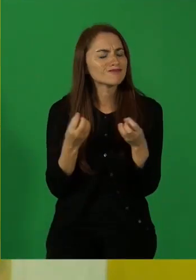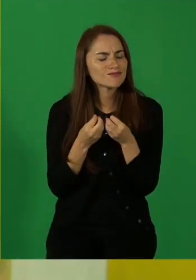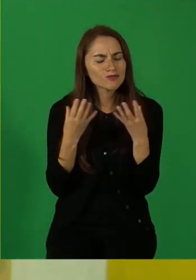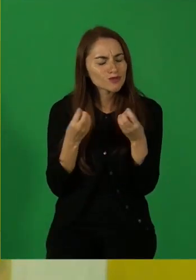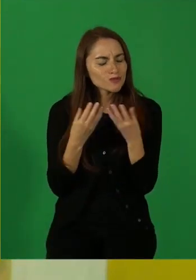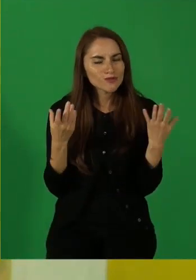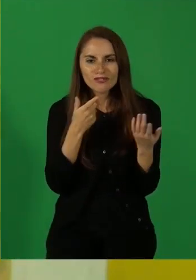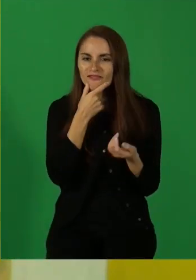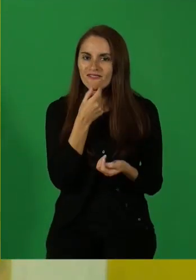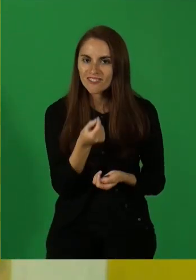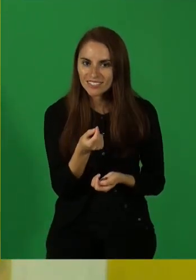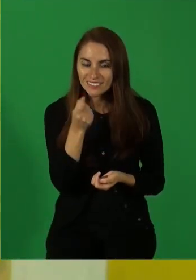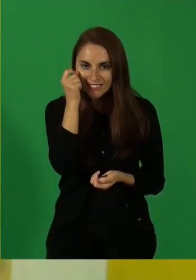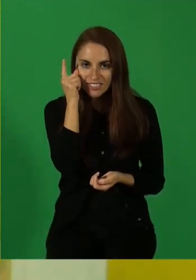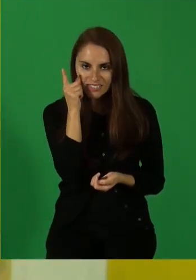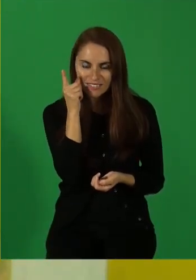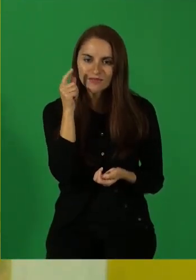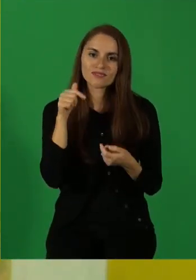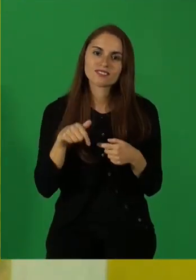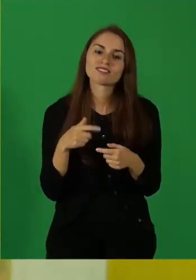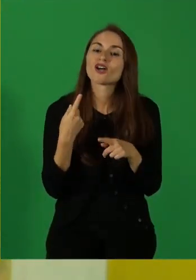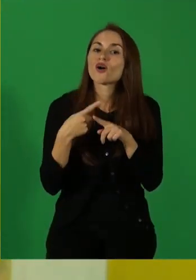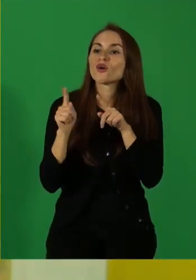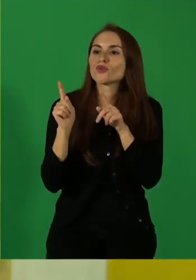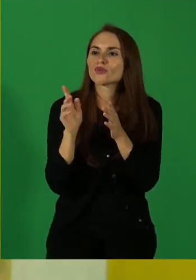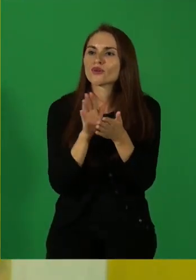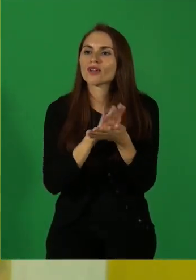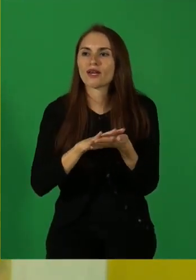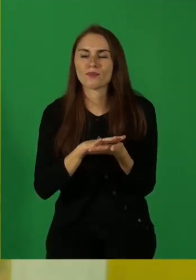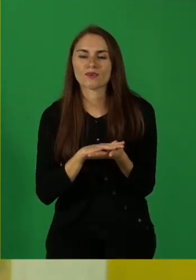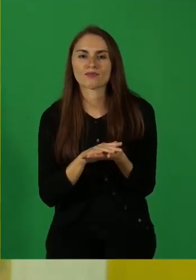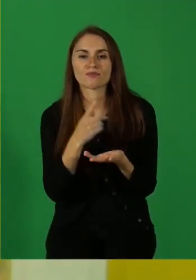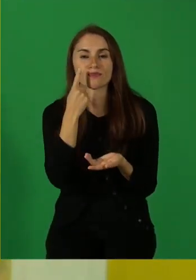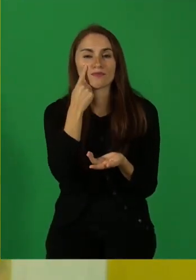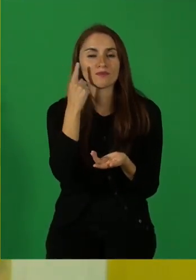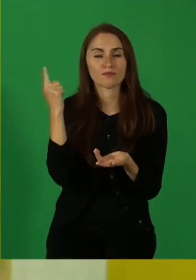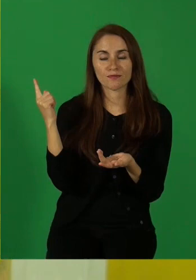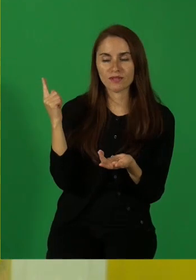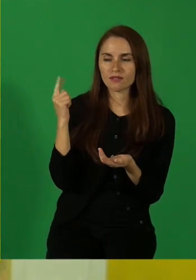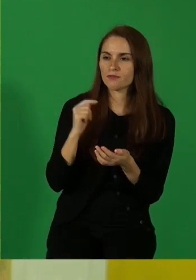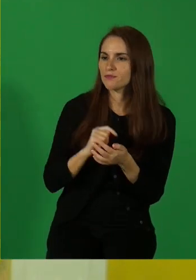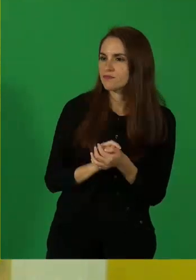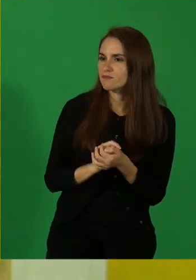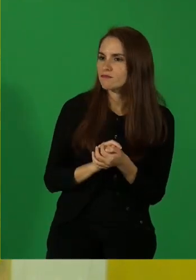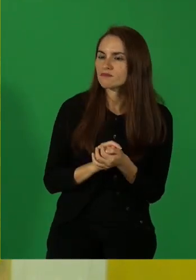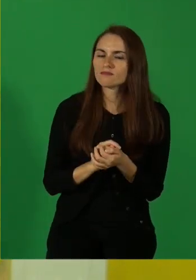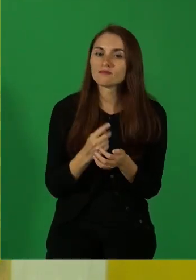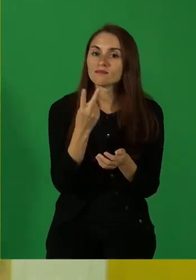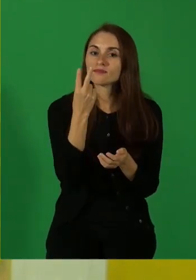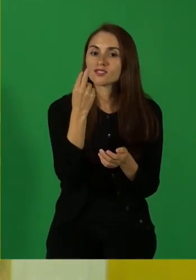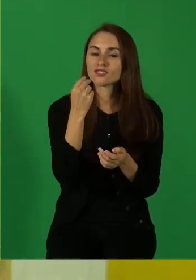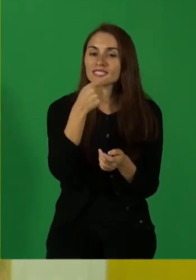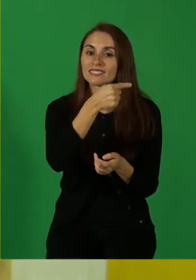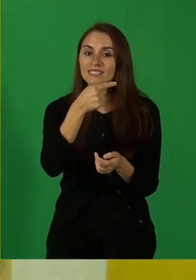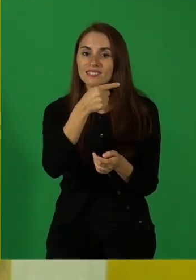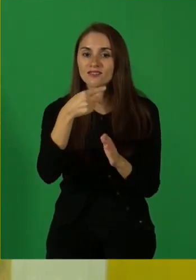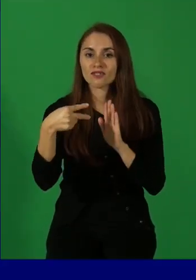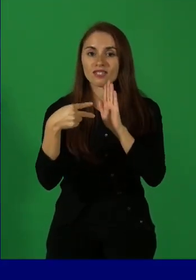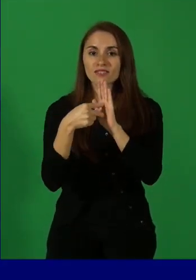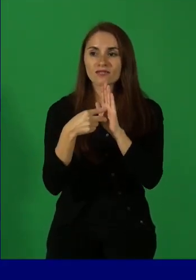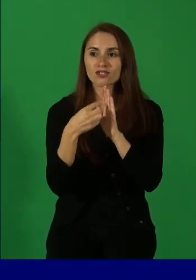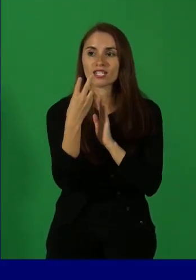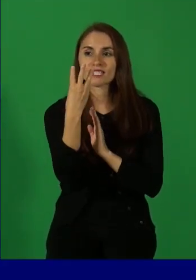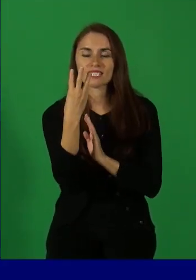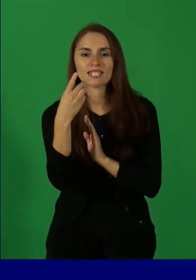muy fácil? Sigamos entonces con otro ejemplo. Mira bien ahora, tenemos 12 negativo dividido en 3